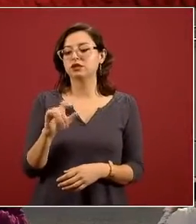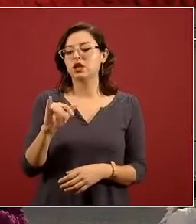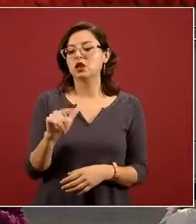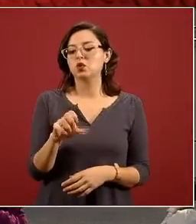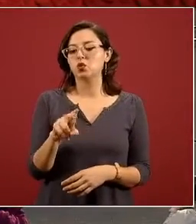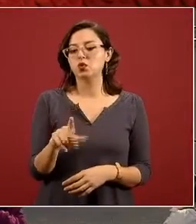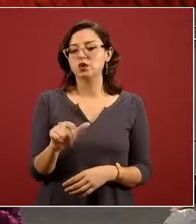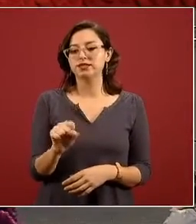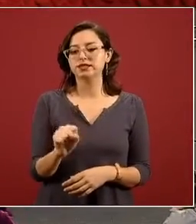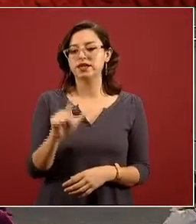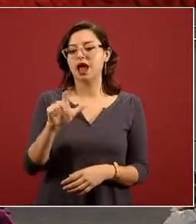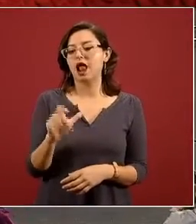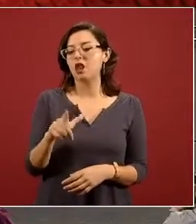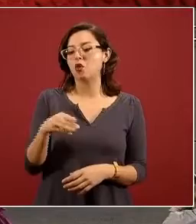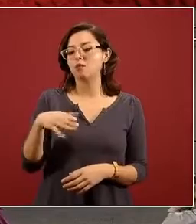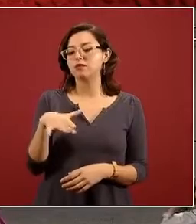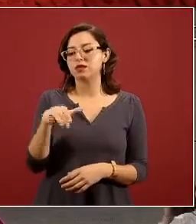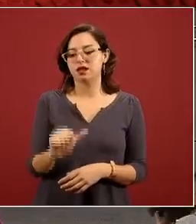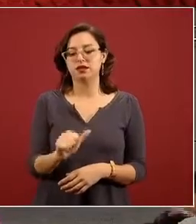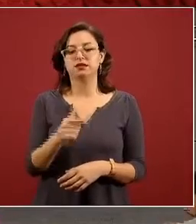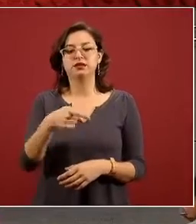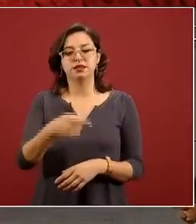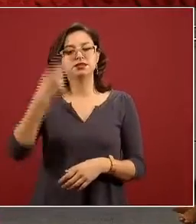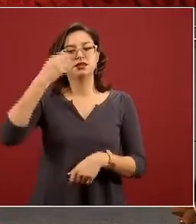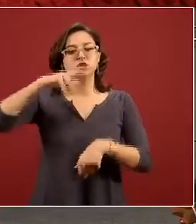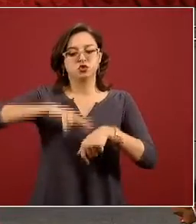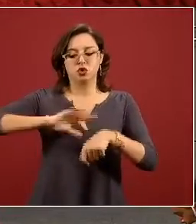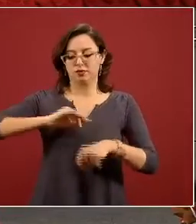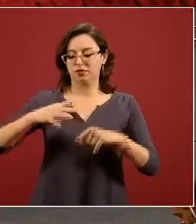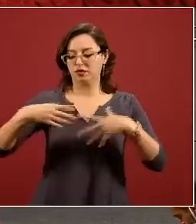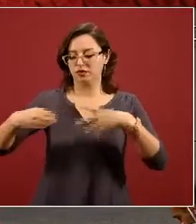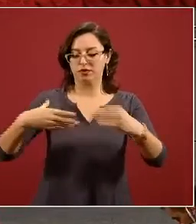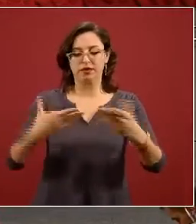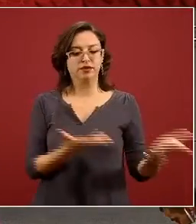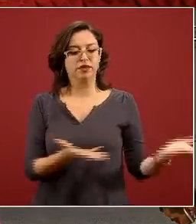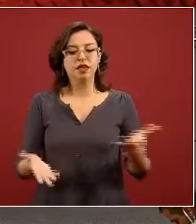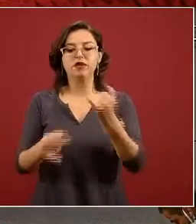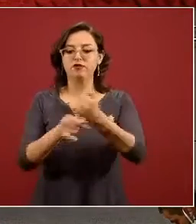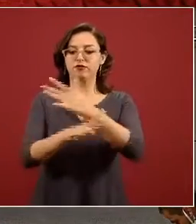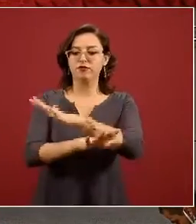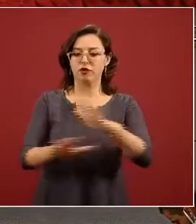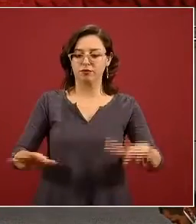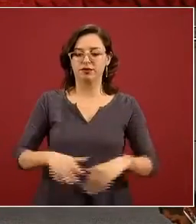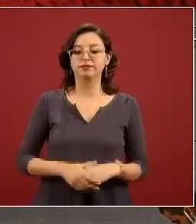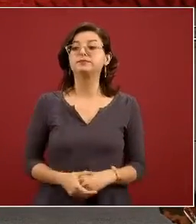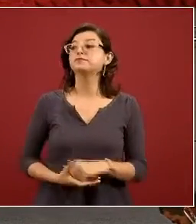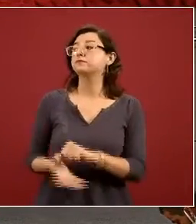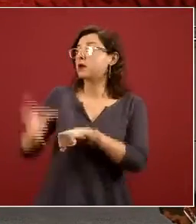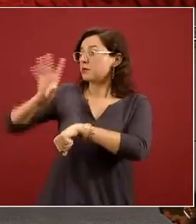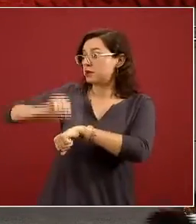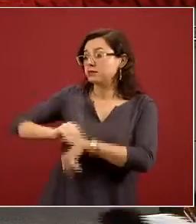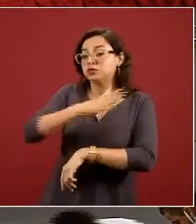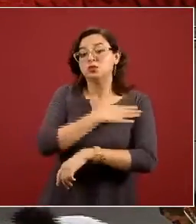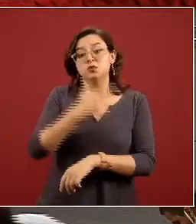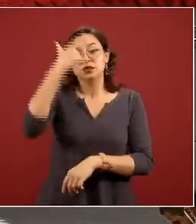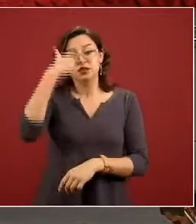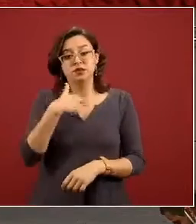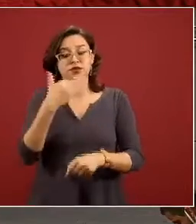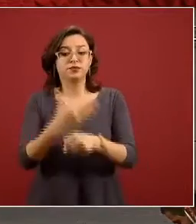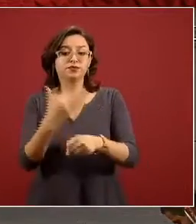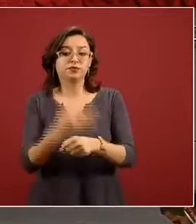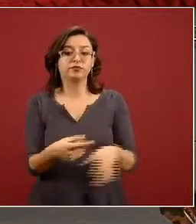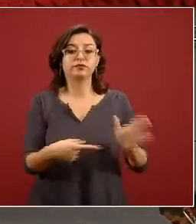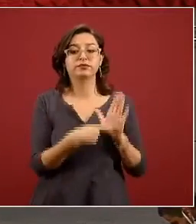presenta el informe. Con su permiso. Buenas noches a todas y todos. Vamos a tener la presentación